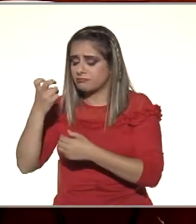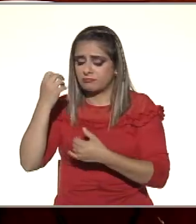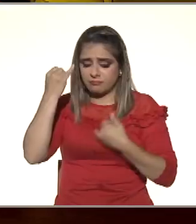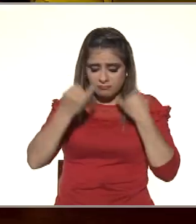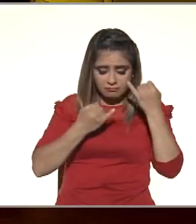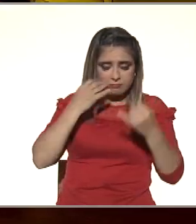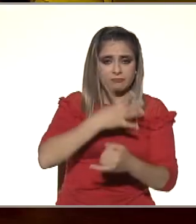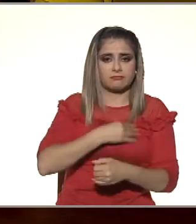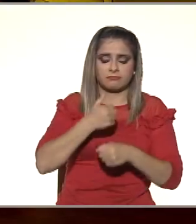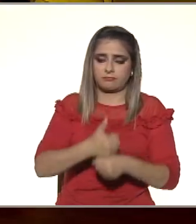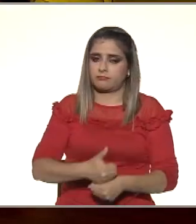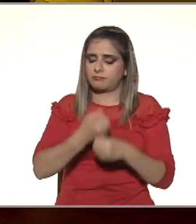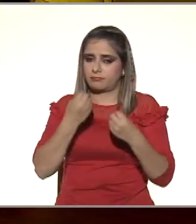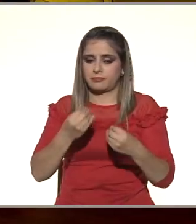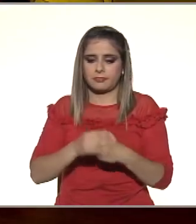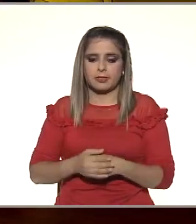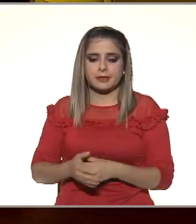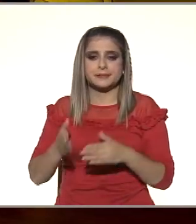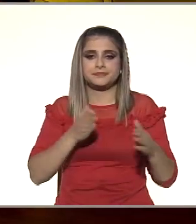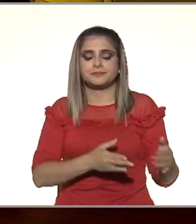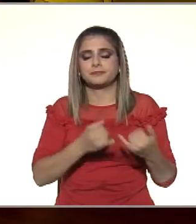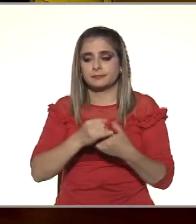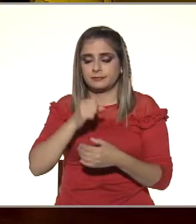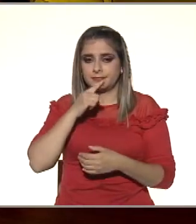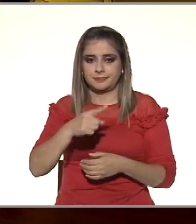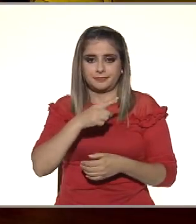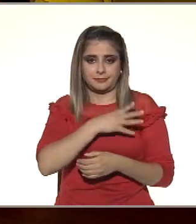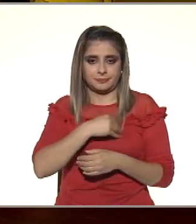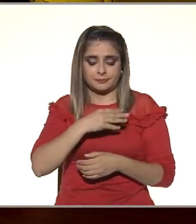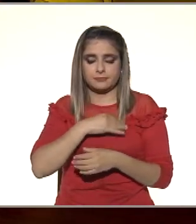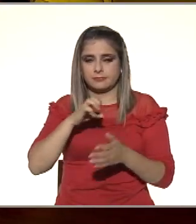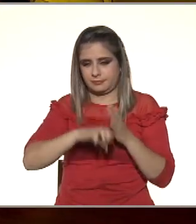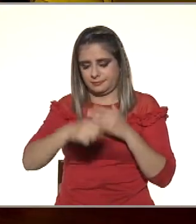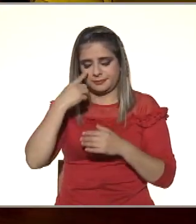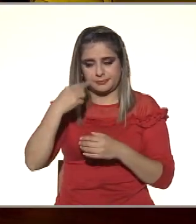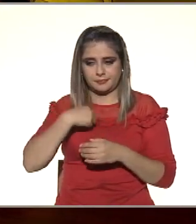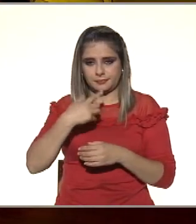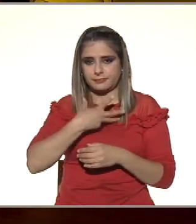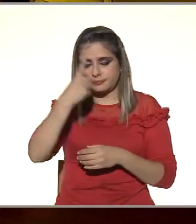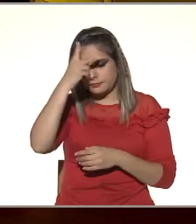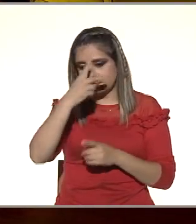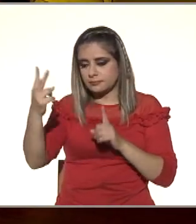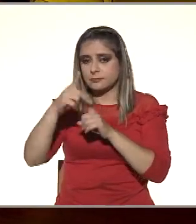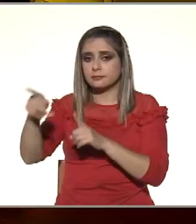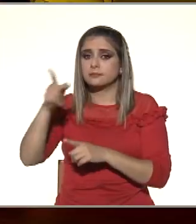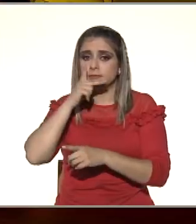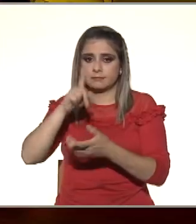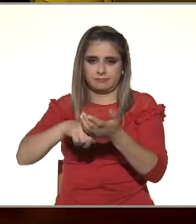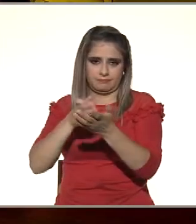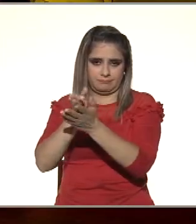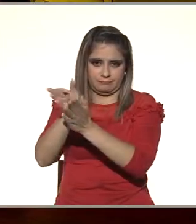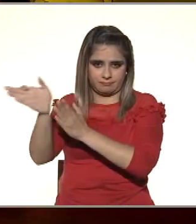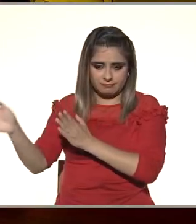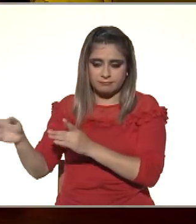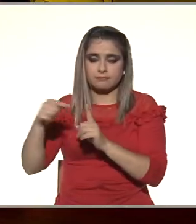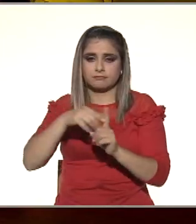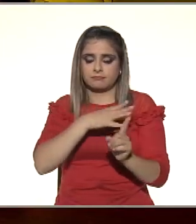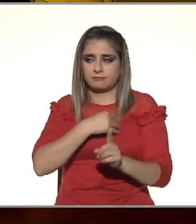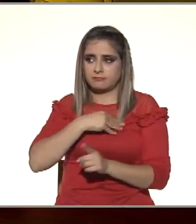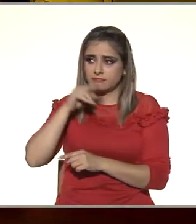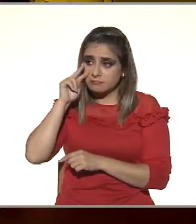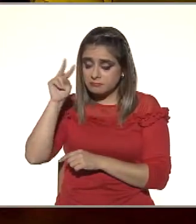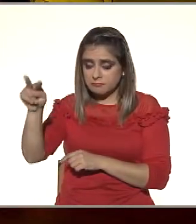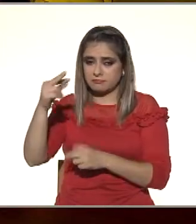Y esta identidad que construyen los hijos, es decir, yo tengo un paciente que su padre fue infiel y le dolió mucho. Uno de